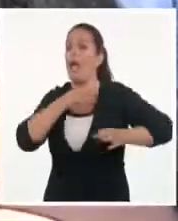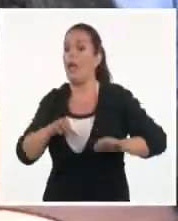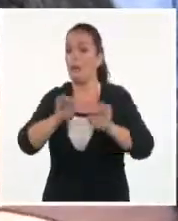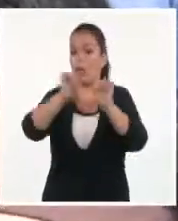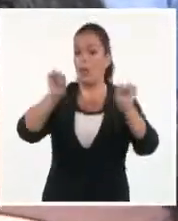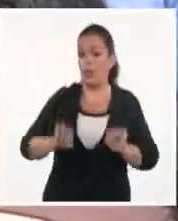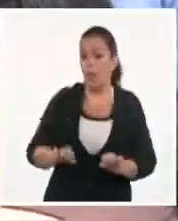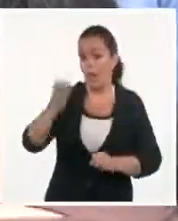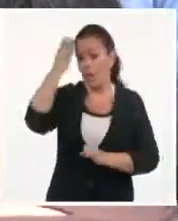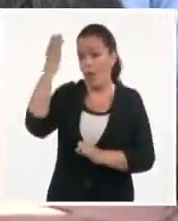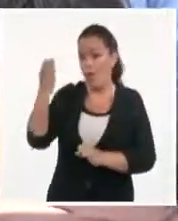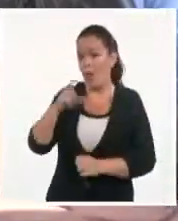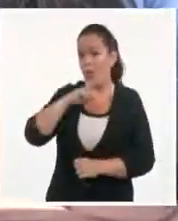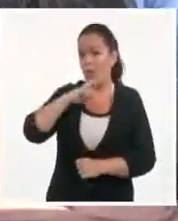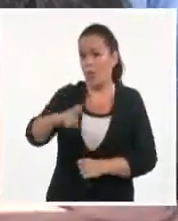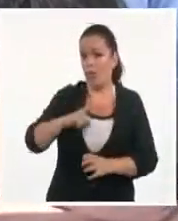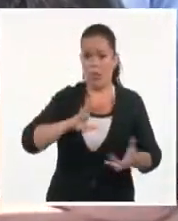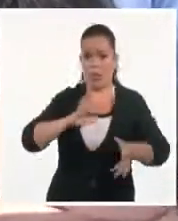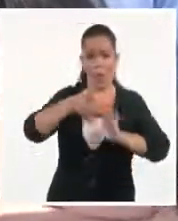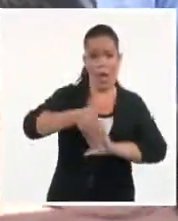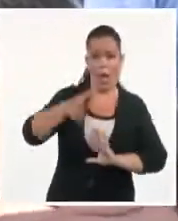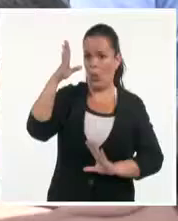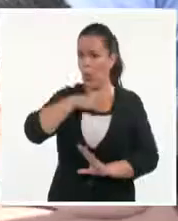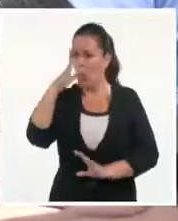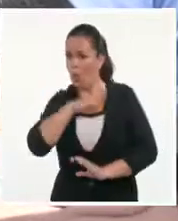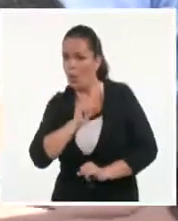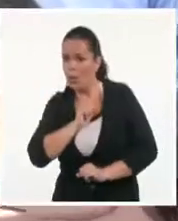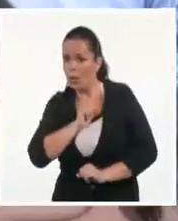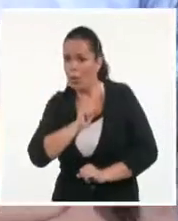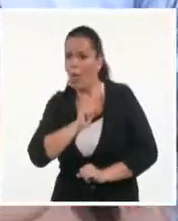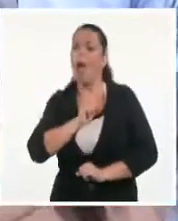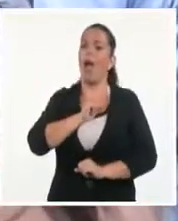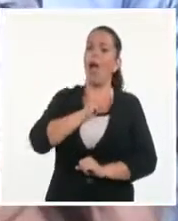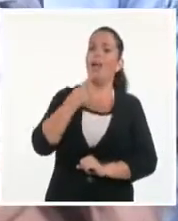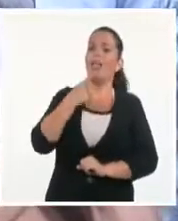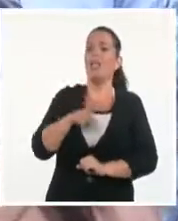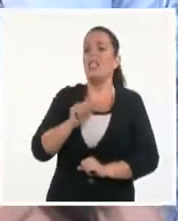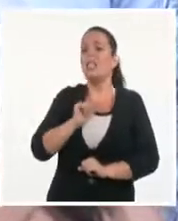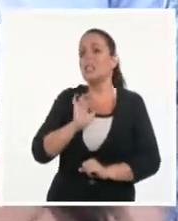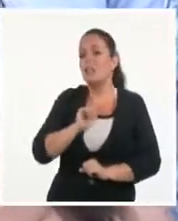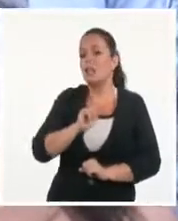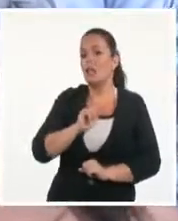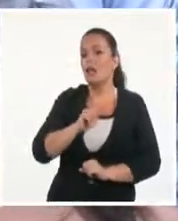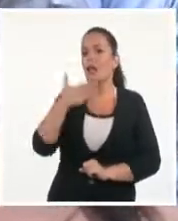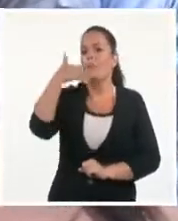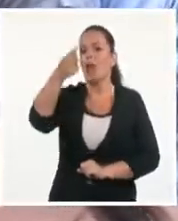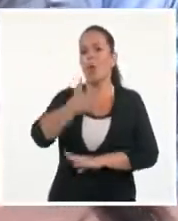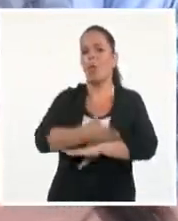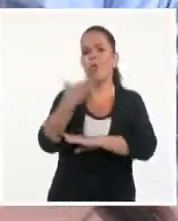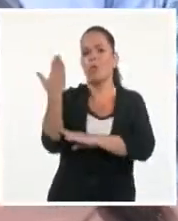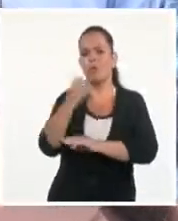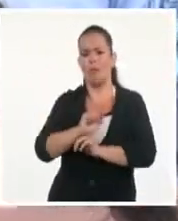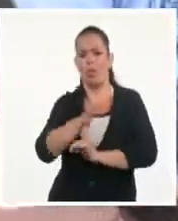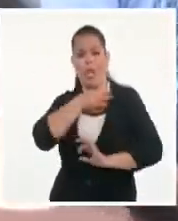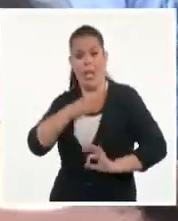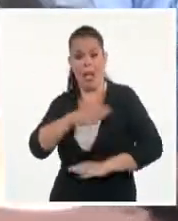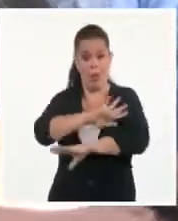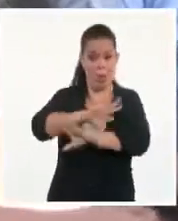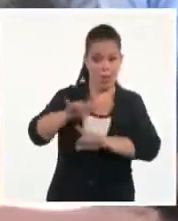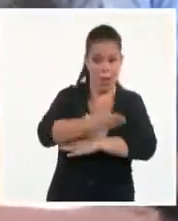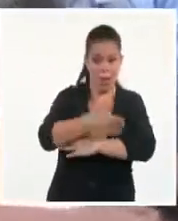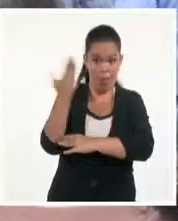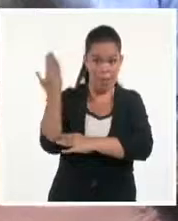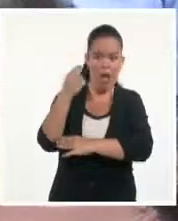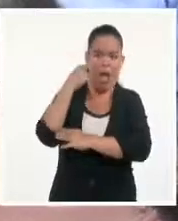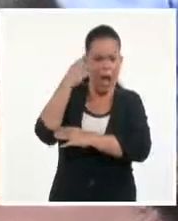insuficiencia se manifieste sin bloqueo? ¿O es que le tienen miedo que a este país, con la voluntad social que tiene, con el desarrollo social que